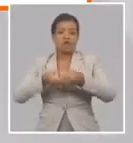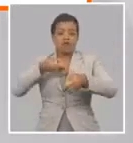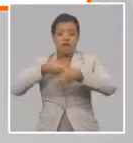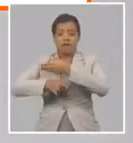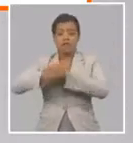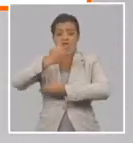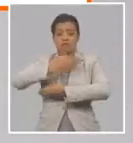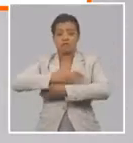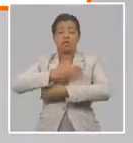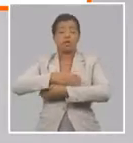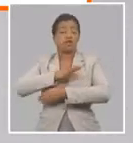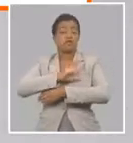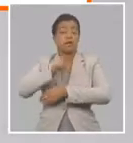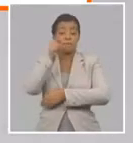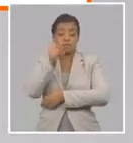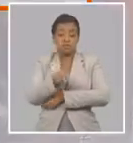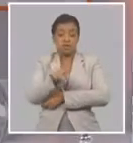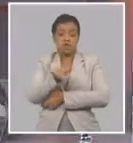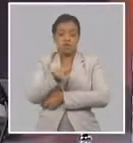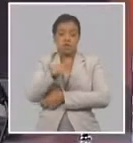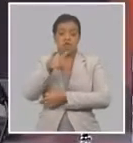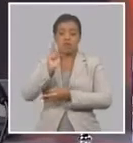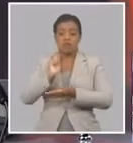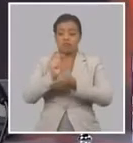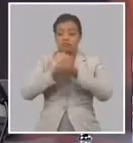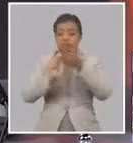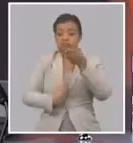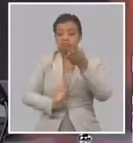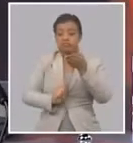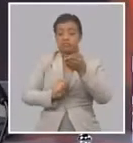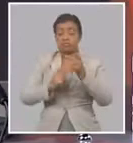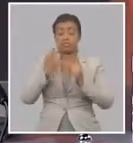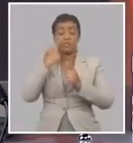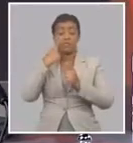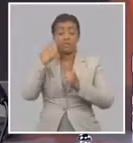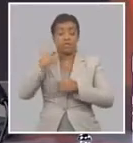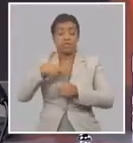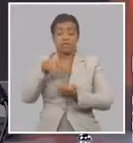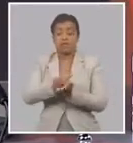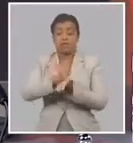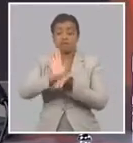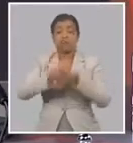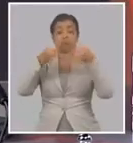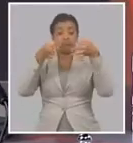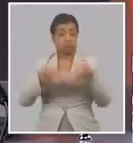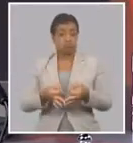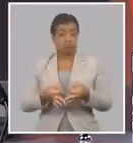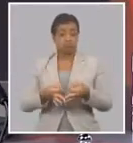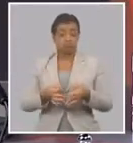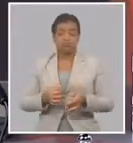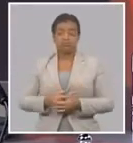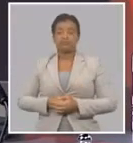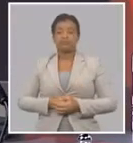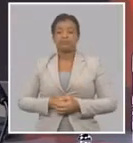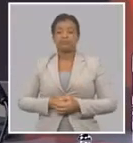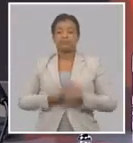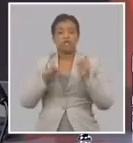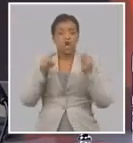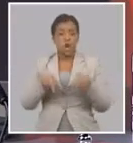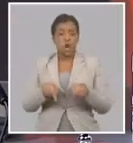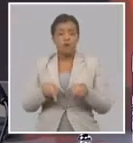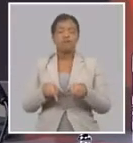comprometiendo el propio pasajero a la veracidad de la información que está dejando en ese modelo y hoy no